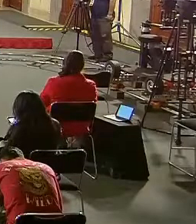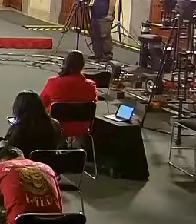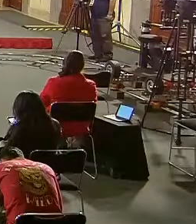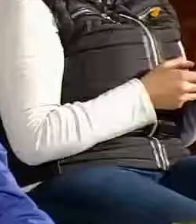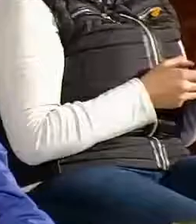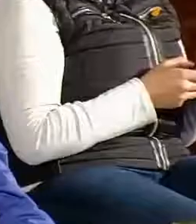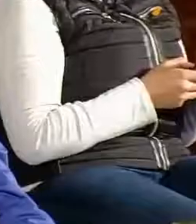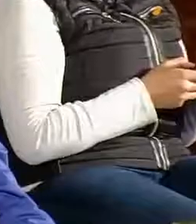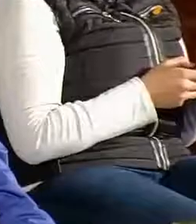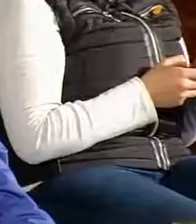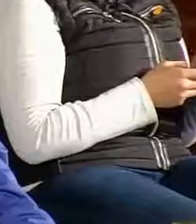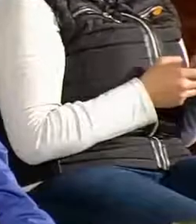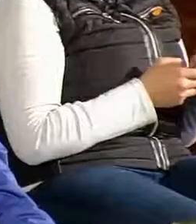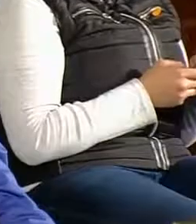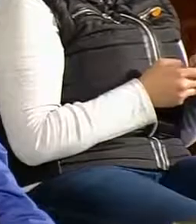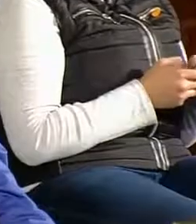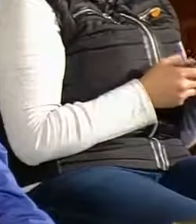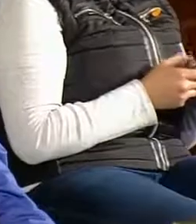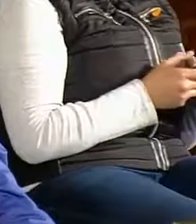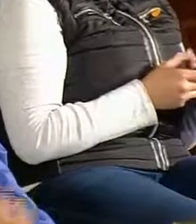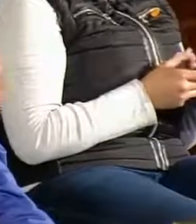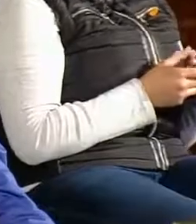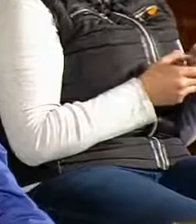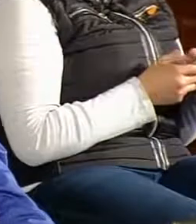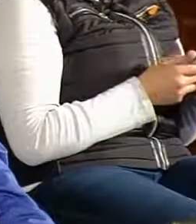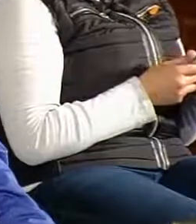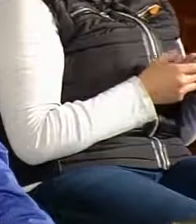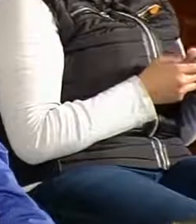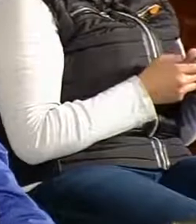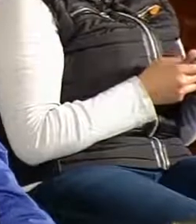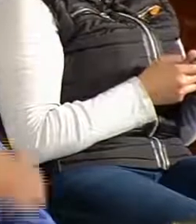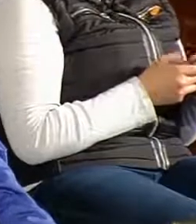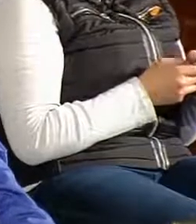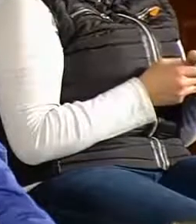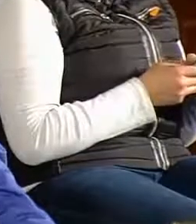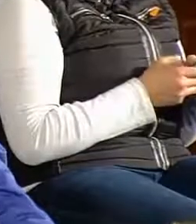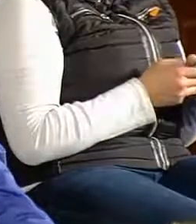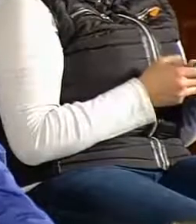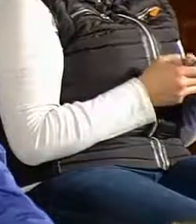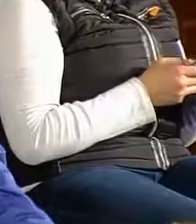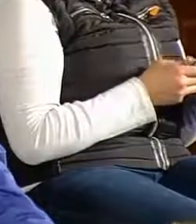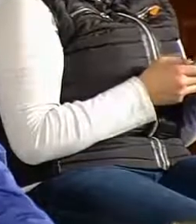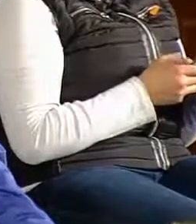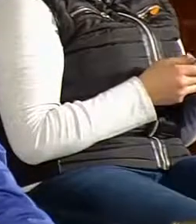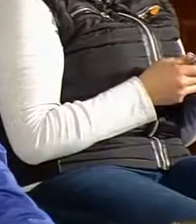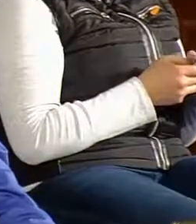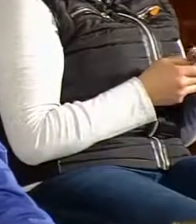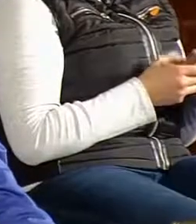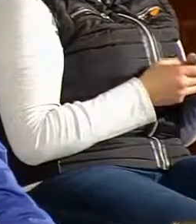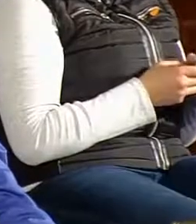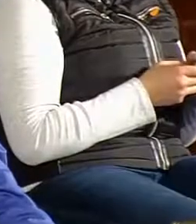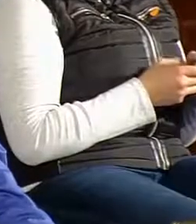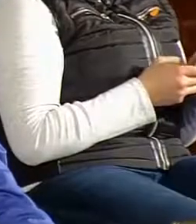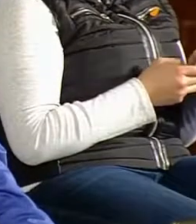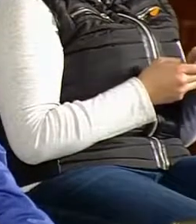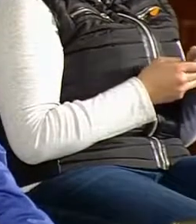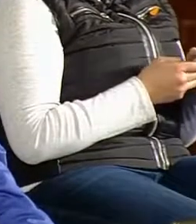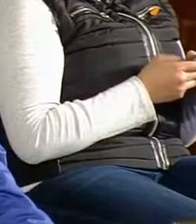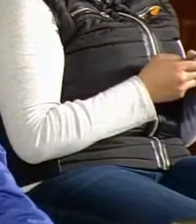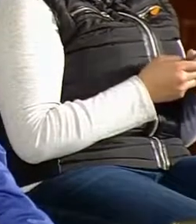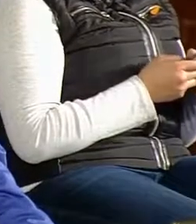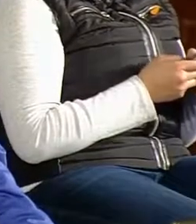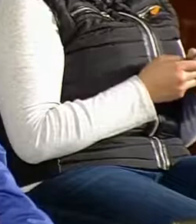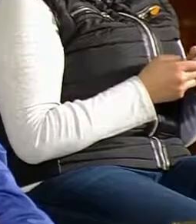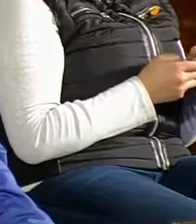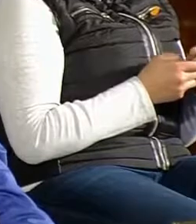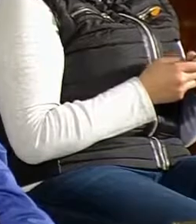todos agradeceríamos ese reporte, por lo menos estos días, que él va a estar confinado. La segunda pregunta, doctor, si me permite,